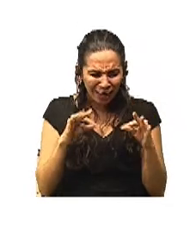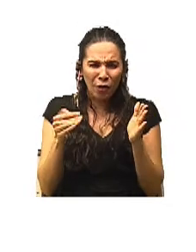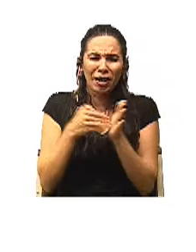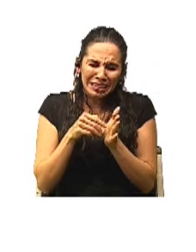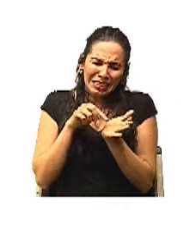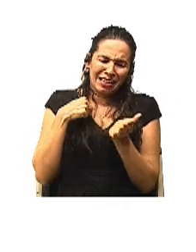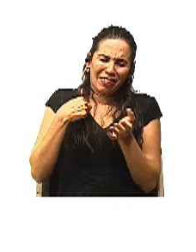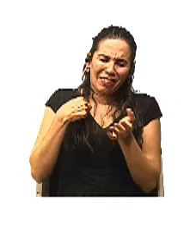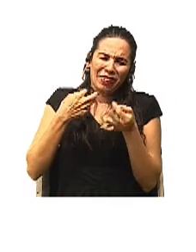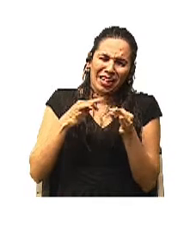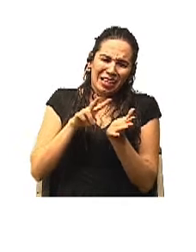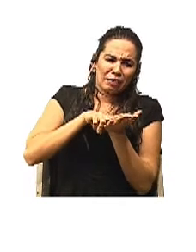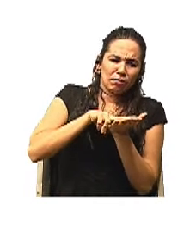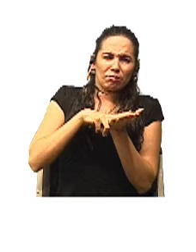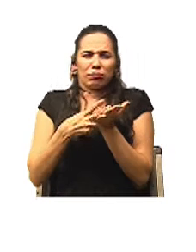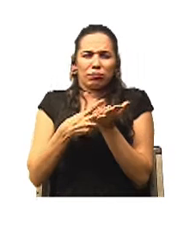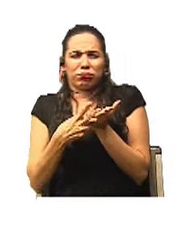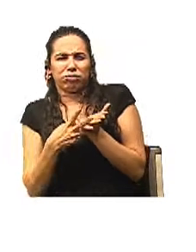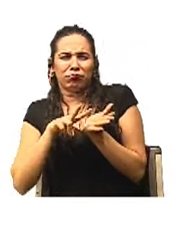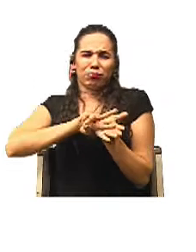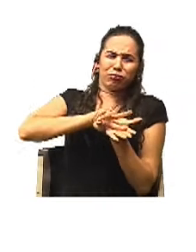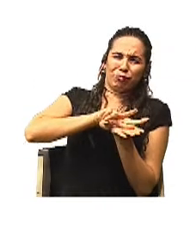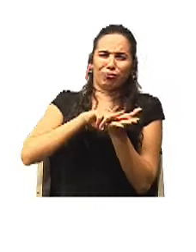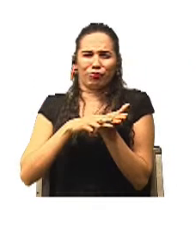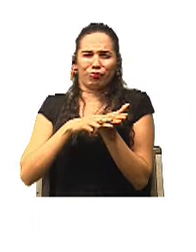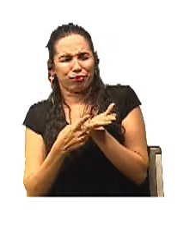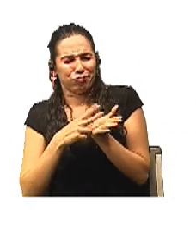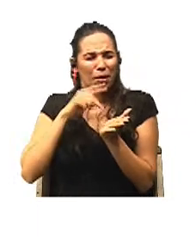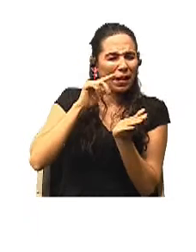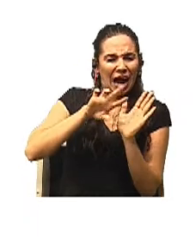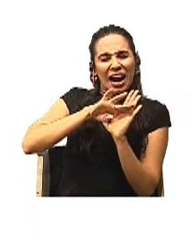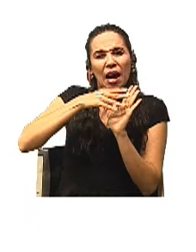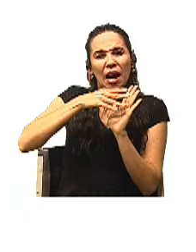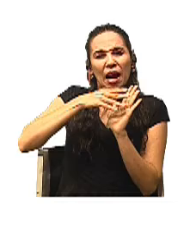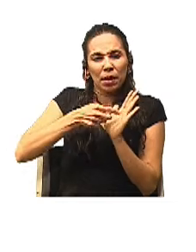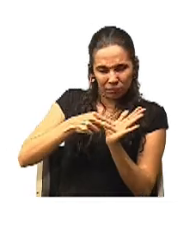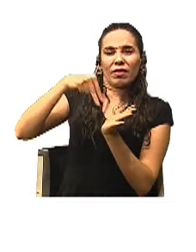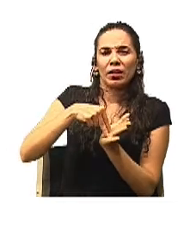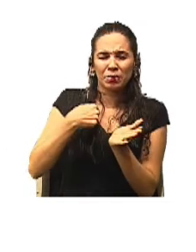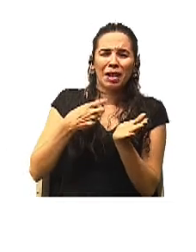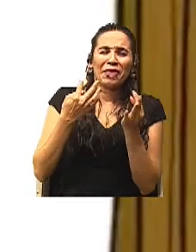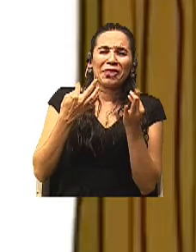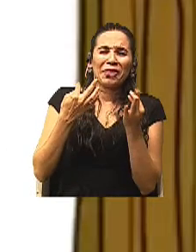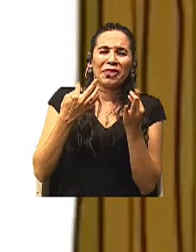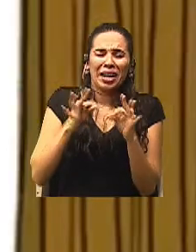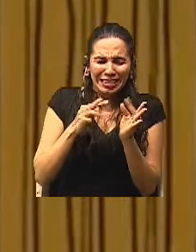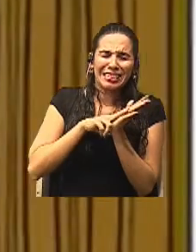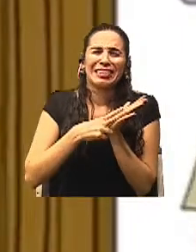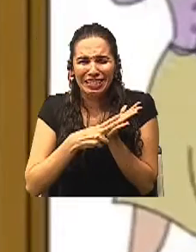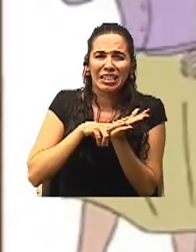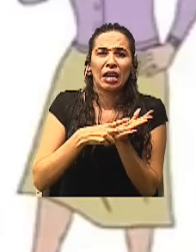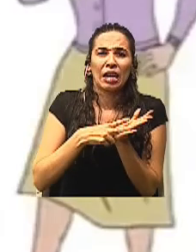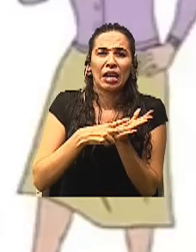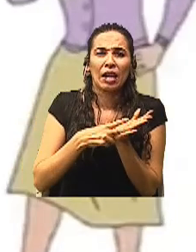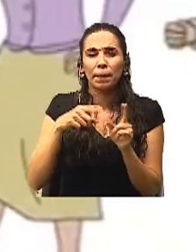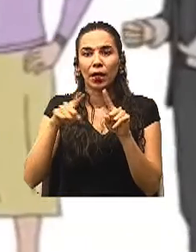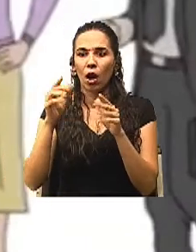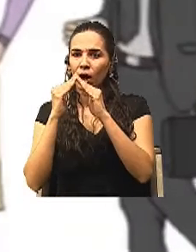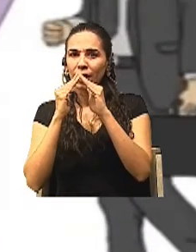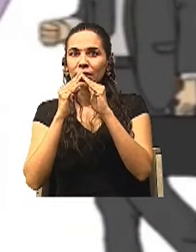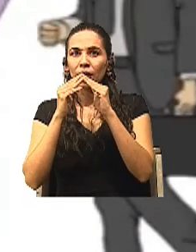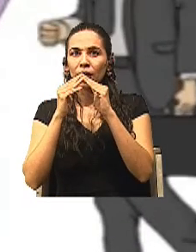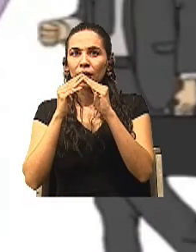cama, meciéndose y tomando impulso de muchas formas posibles, cuando de pronto escucha entrar a su casa